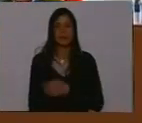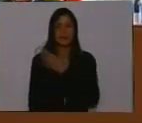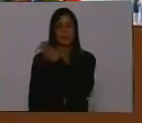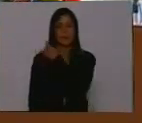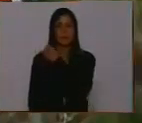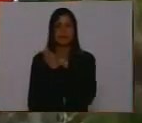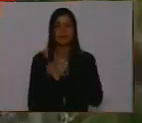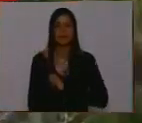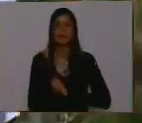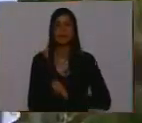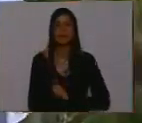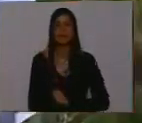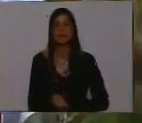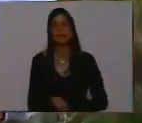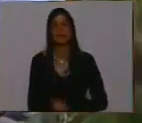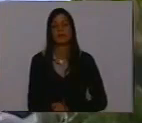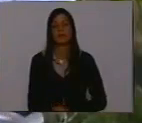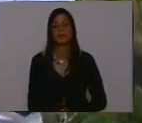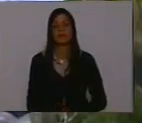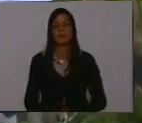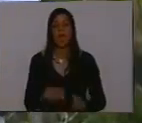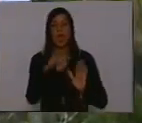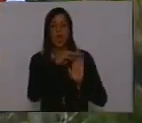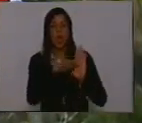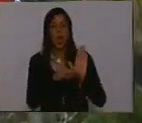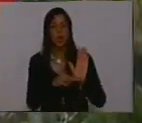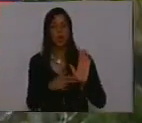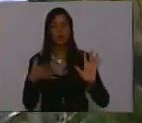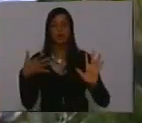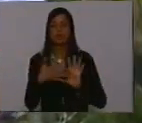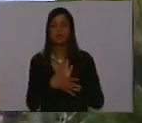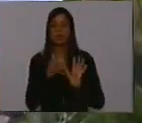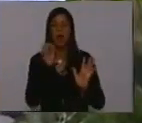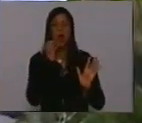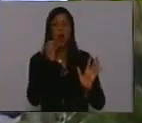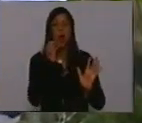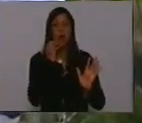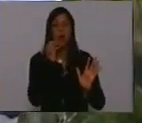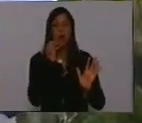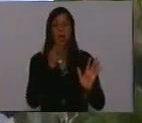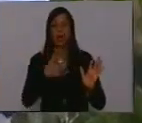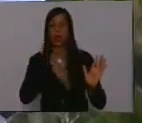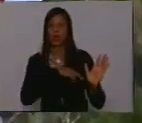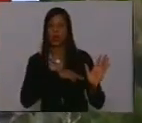Propuesta de normas constitucionales sobre los jóvenes. Hemos tomado como base